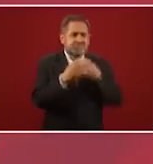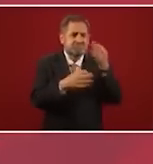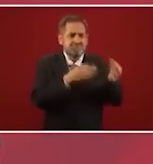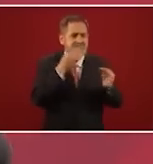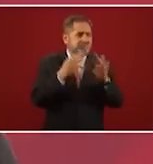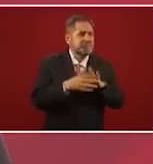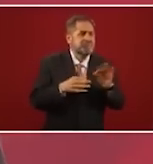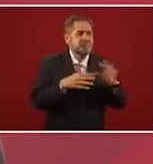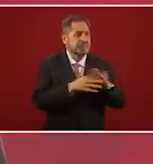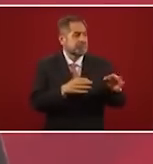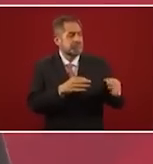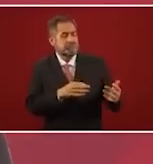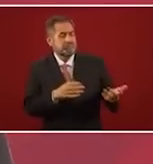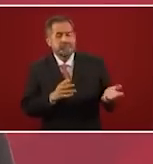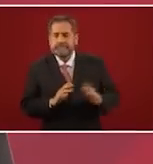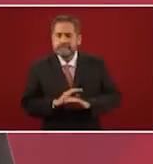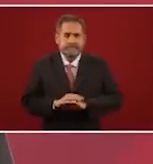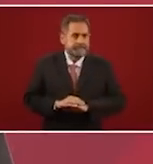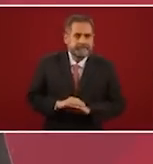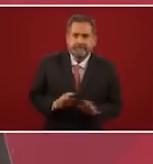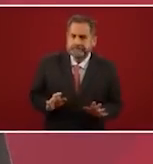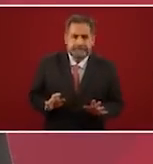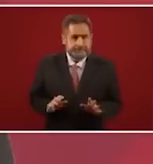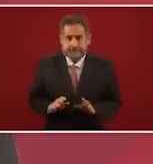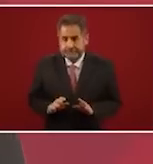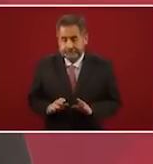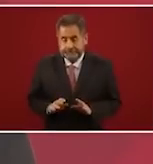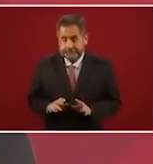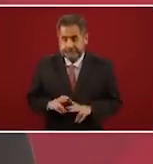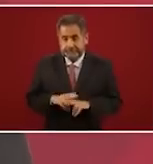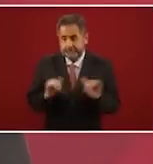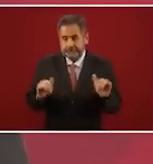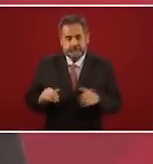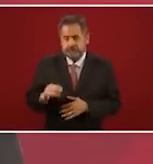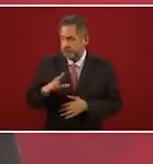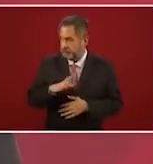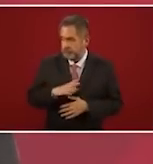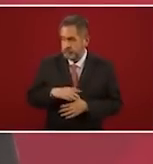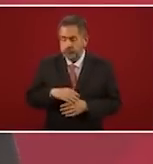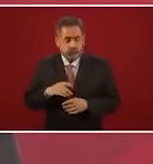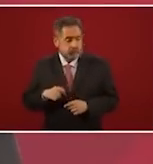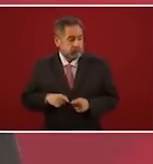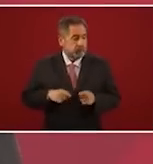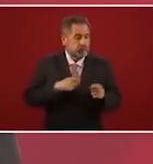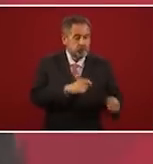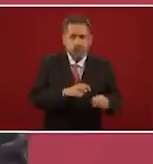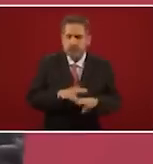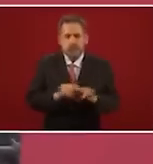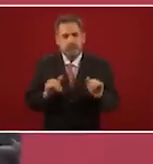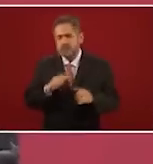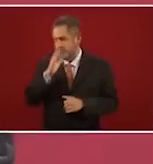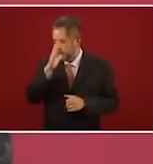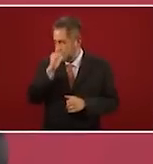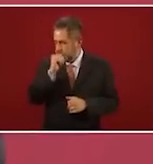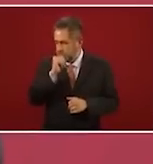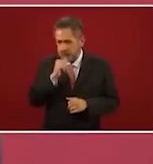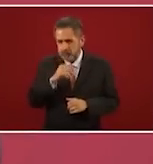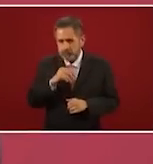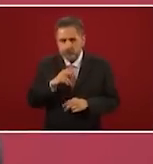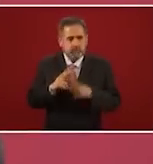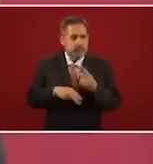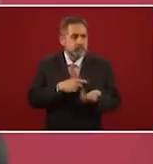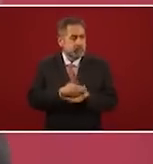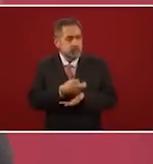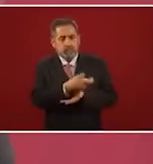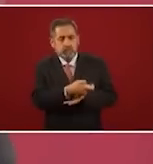por mencionar algo, y entonces ahora pues ya no tenemos posibilidad de estar